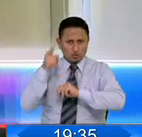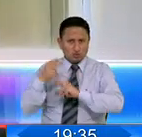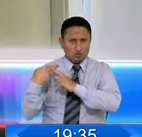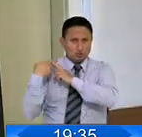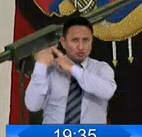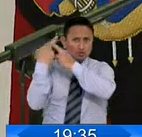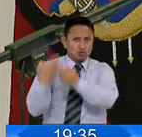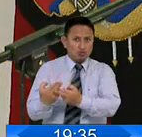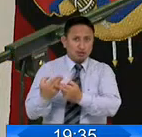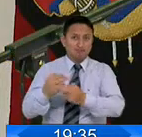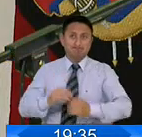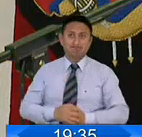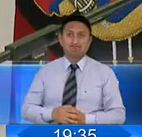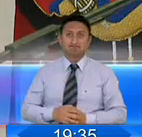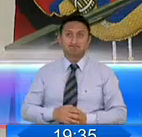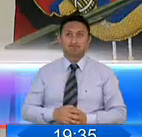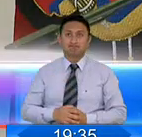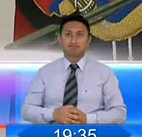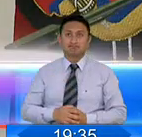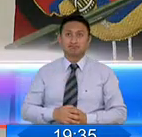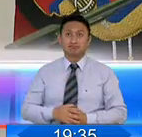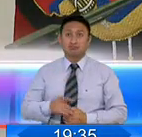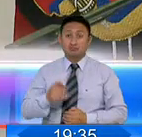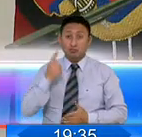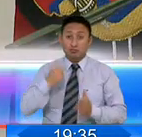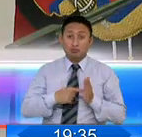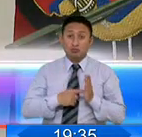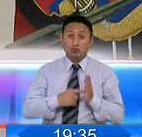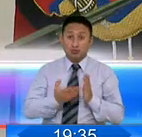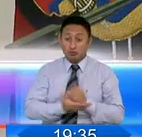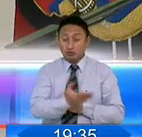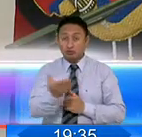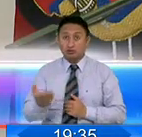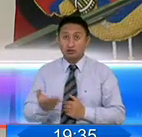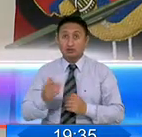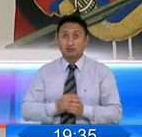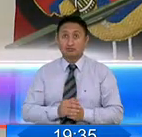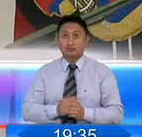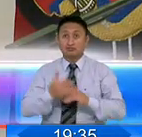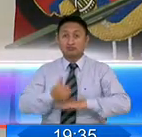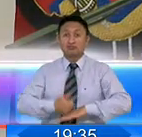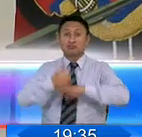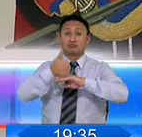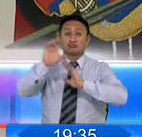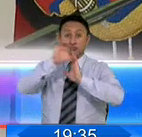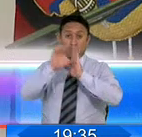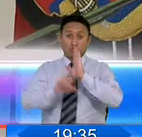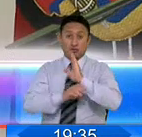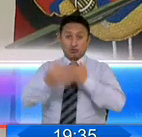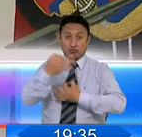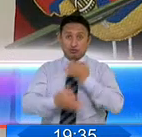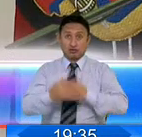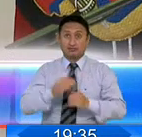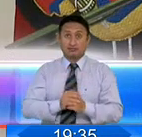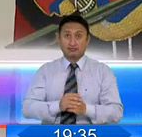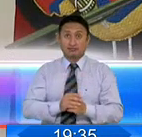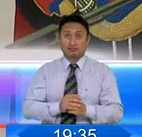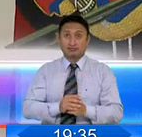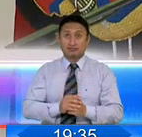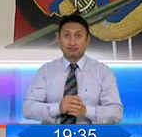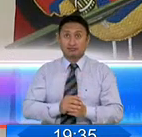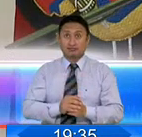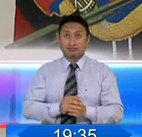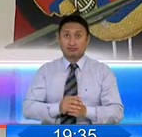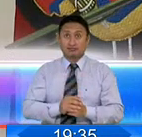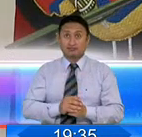responsabilidad. Aquellas que han surgido, por ejemplo, de la sentencia de la Corte Constitucional 319-CN, por la